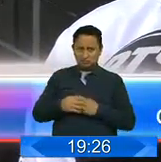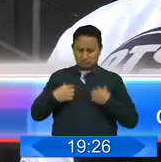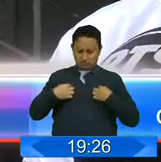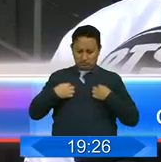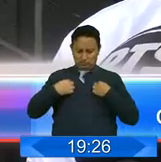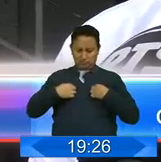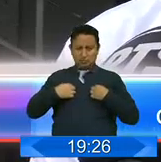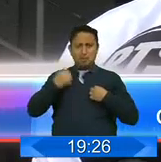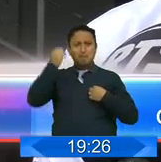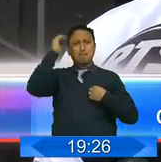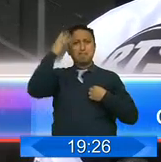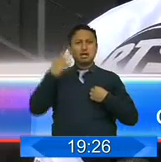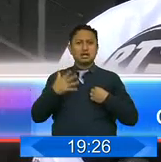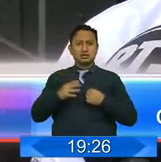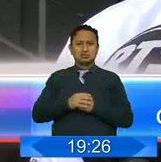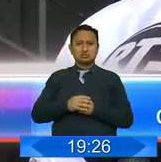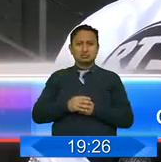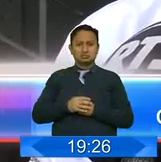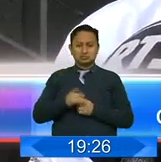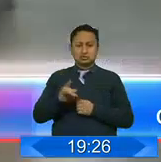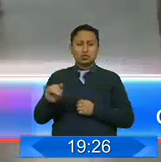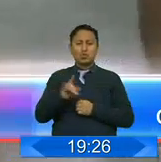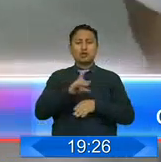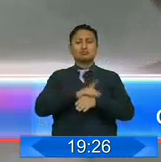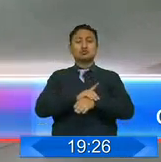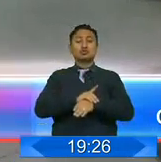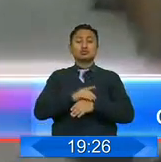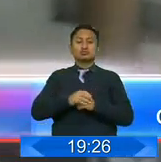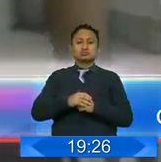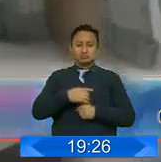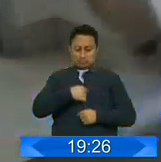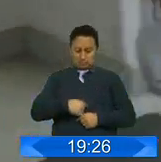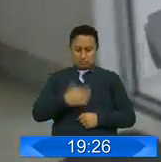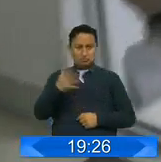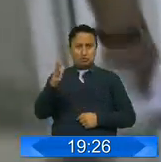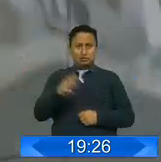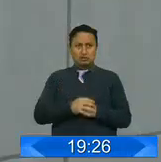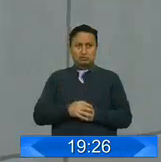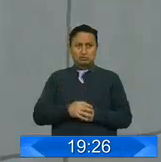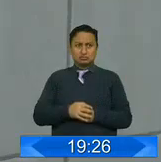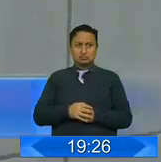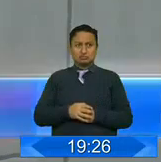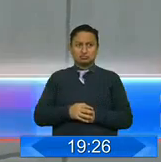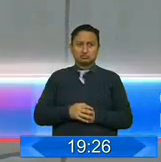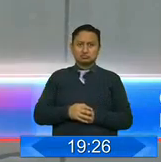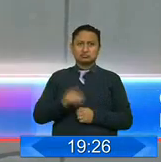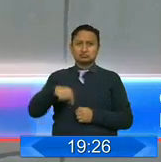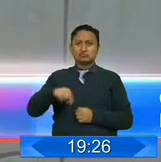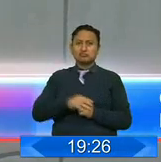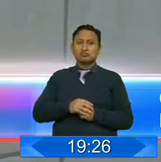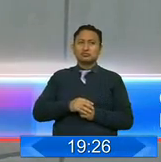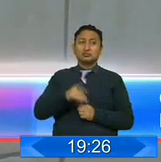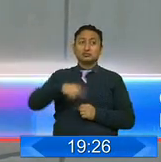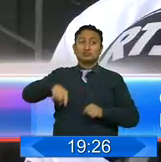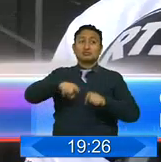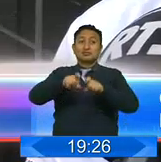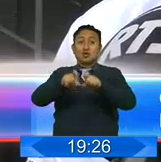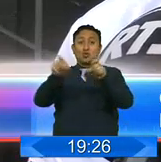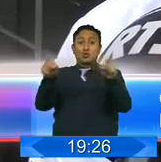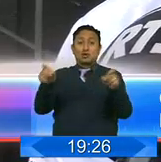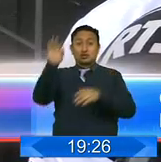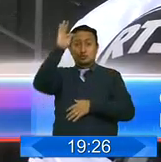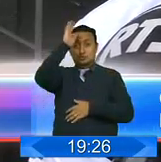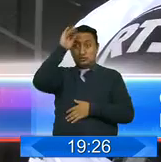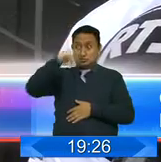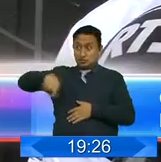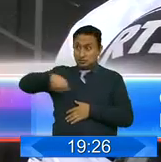protección color blanco, simulando a un mandil médico sin credencial de identificación, que estaba rondando en las salas de hospitalización